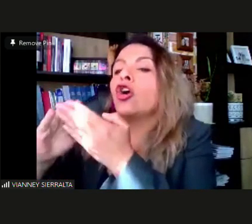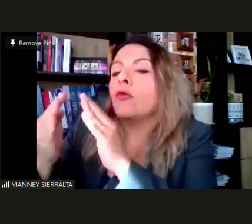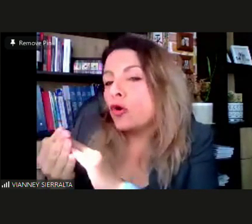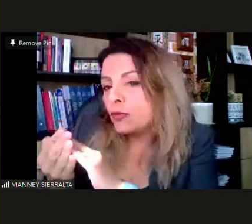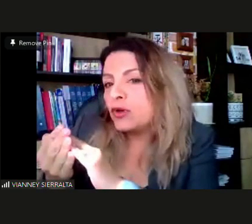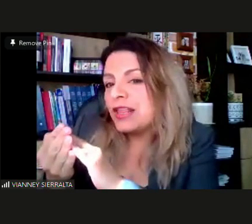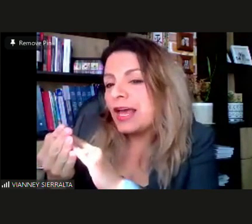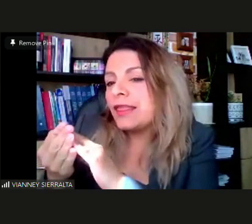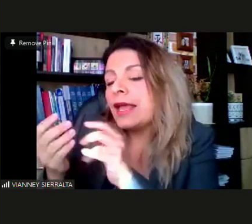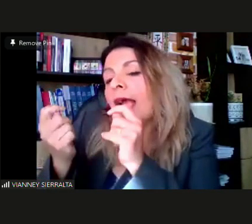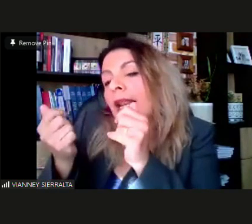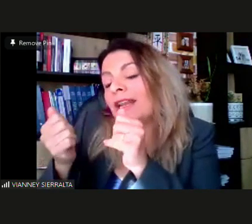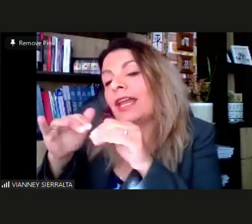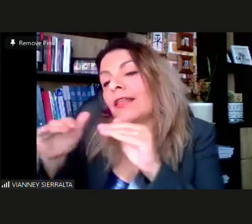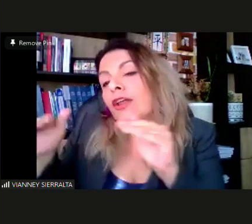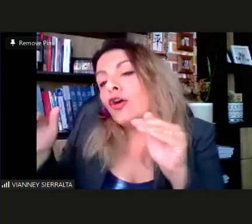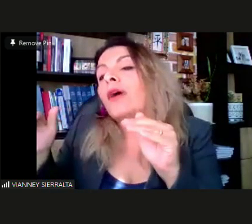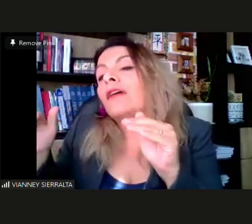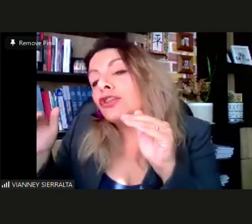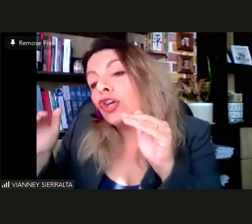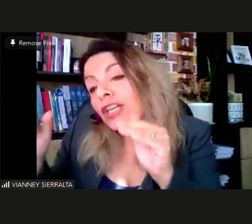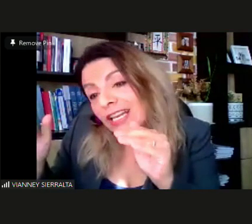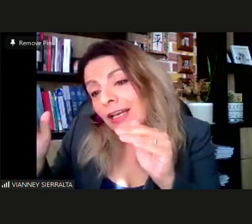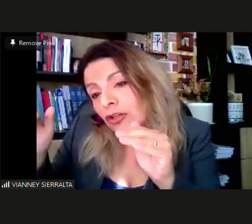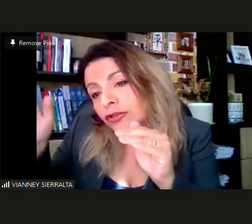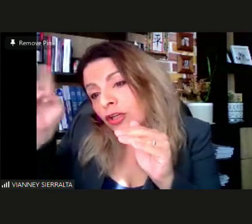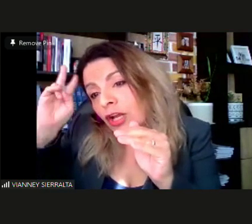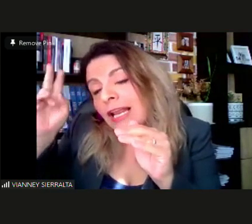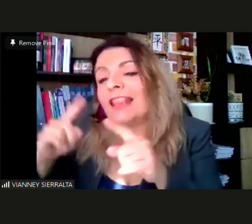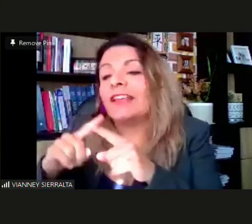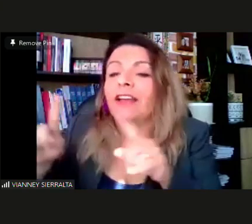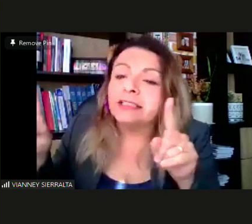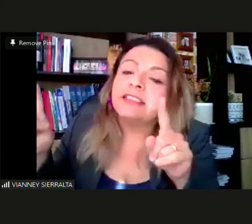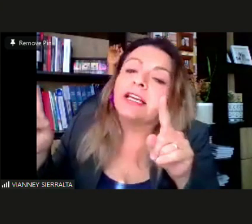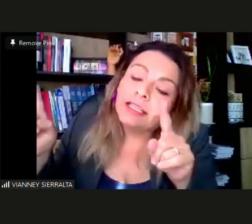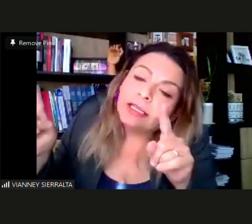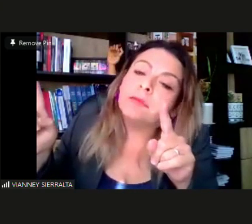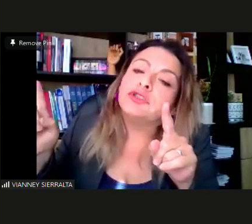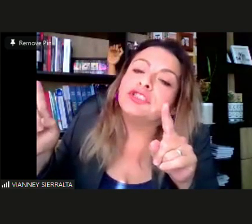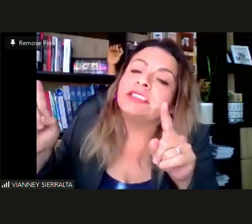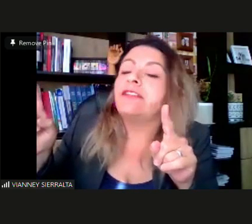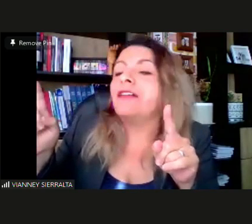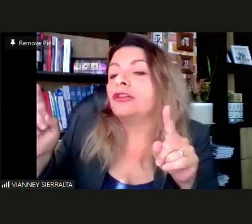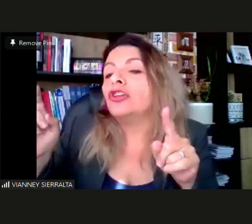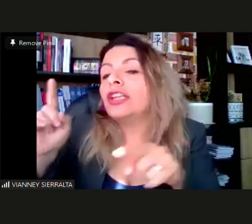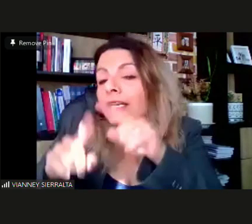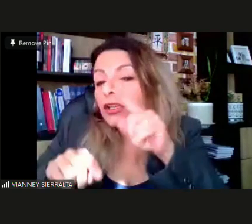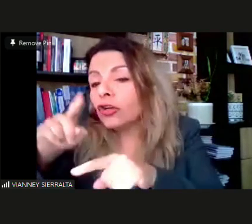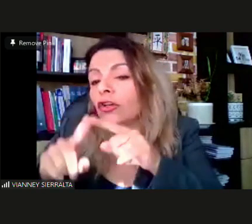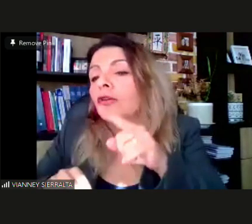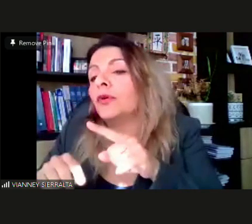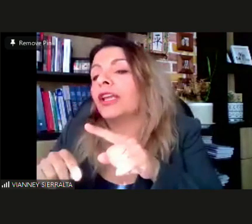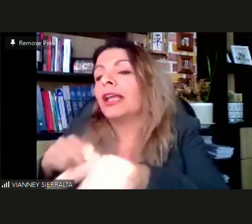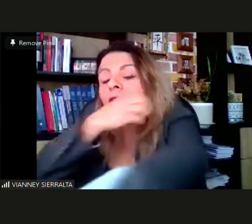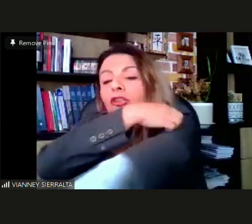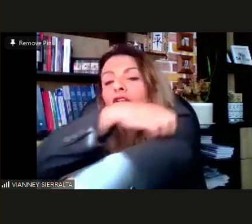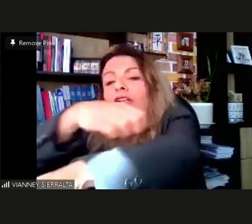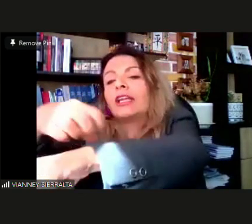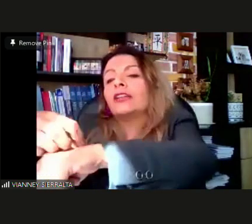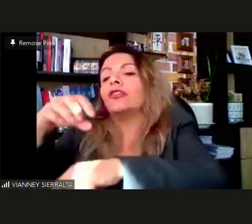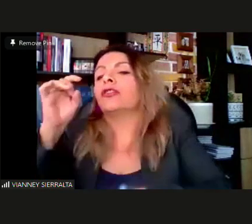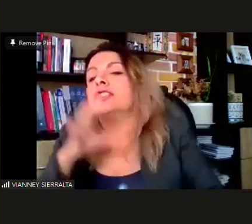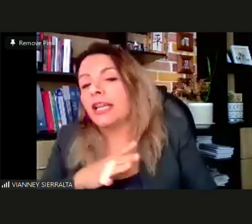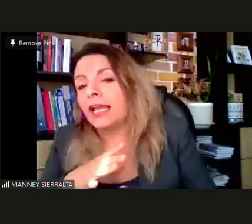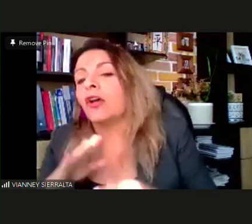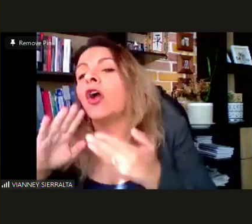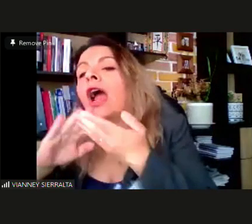cultural como comunidad a la manera de los pueblos originarios. La diferencia que tenemos es el factor territorio, porque en todo